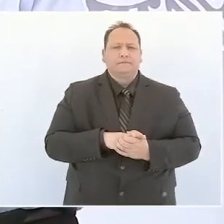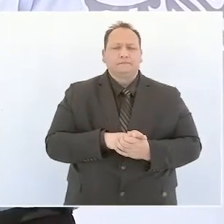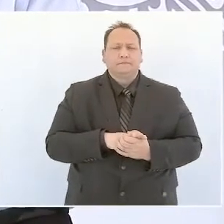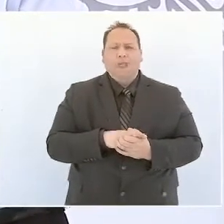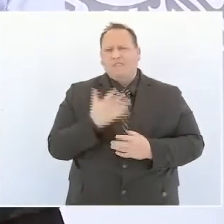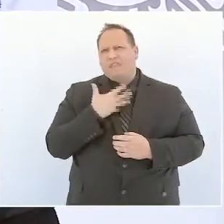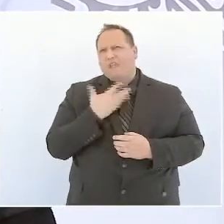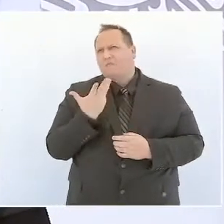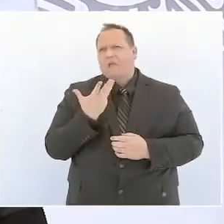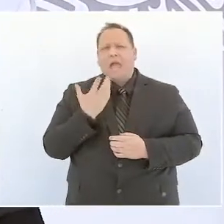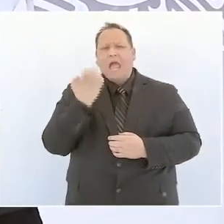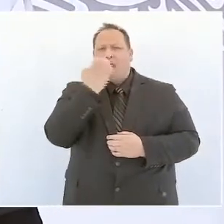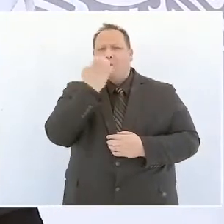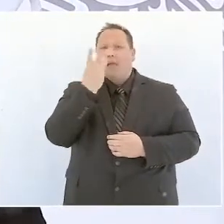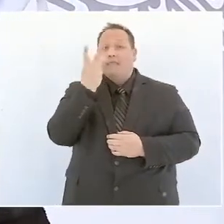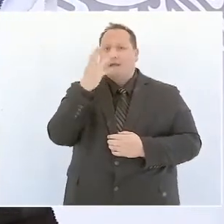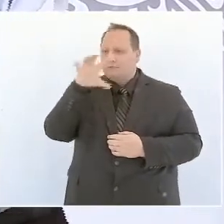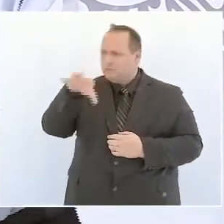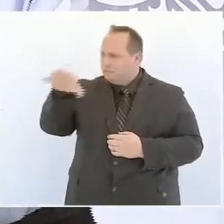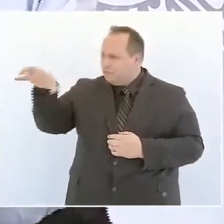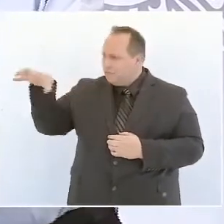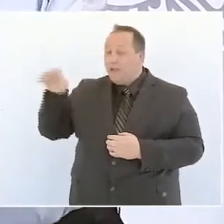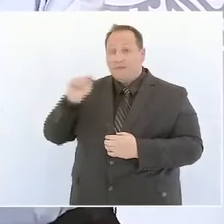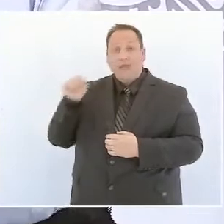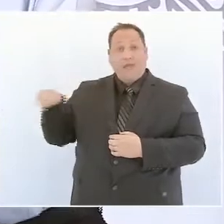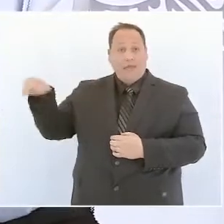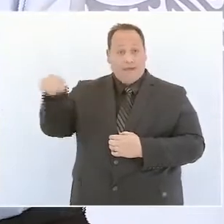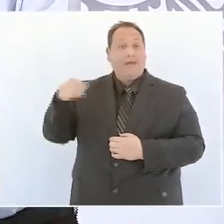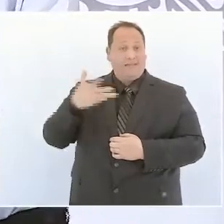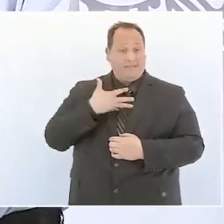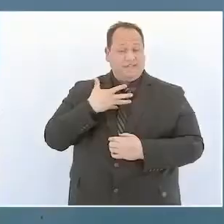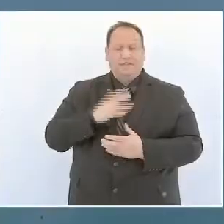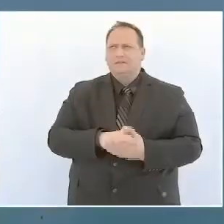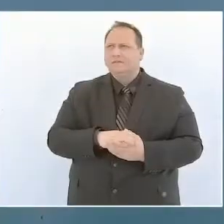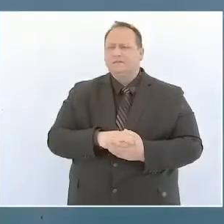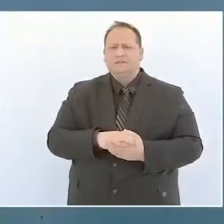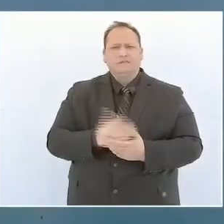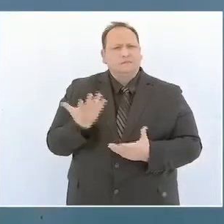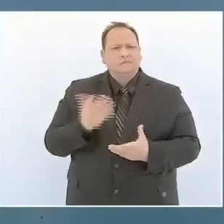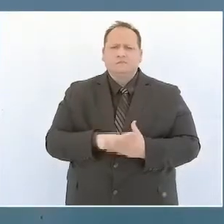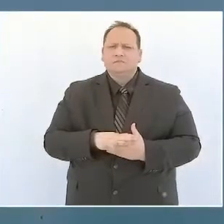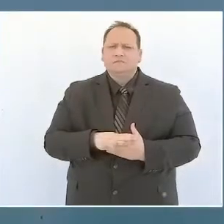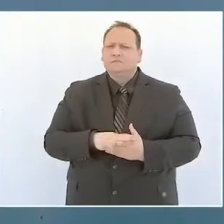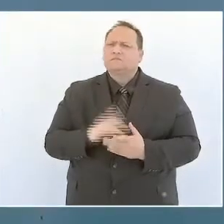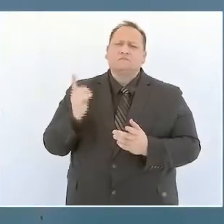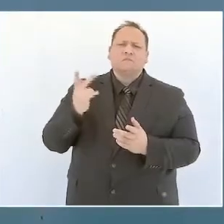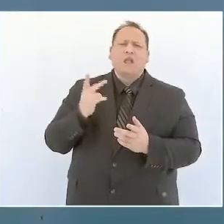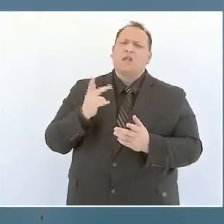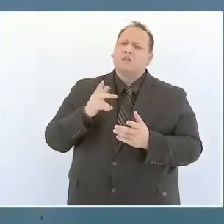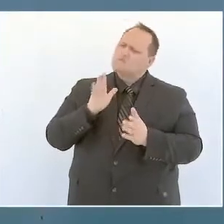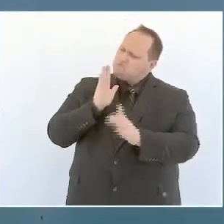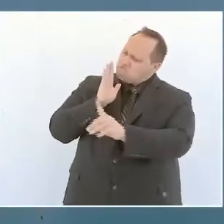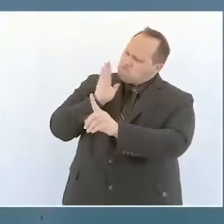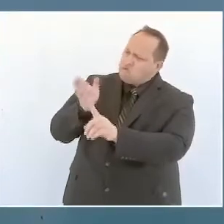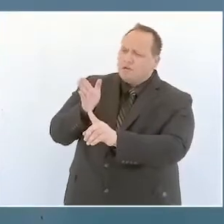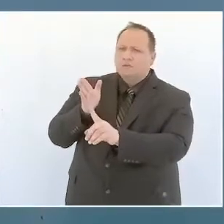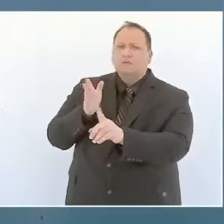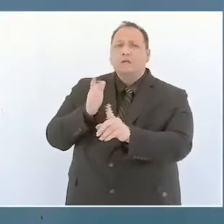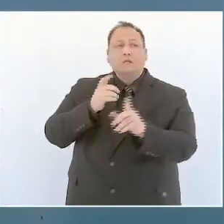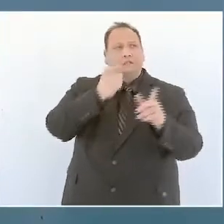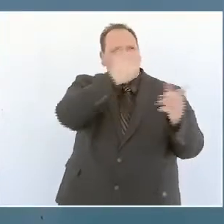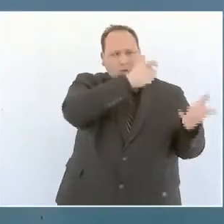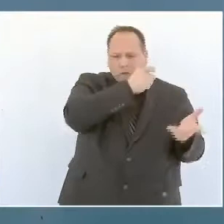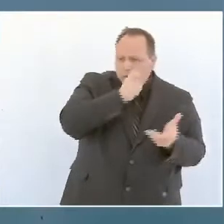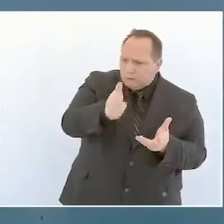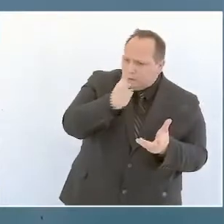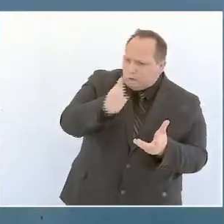Aquí hay 3 escuelas en Tecate que ya están recibiendo de manera directa su presupuesto para